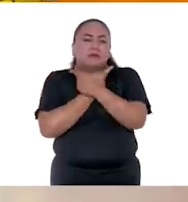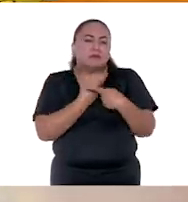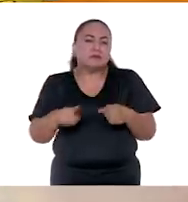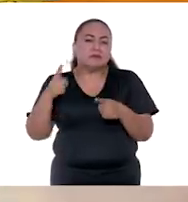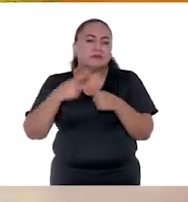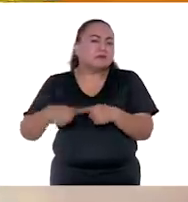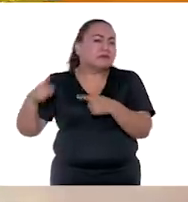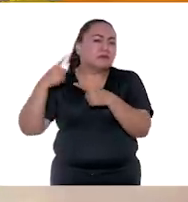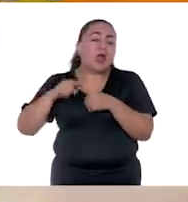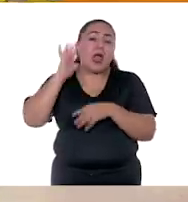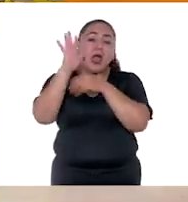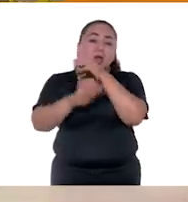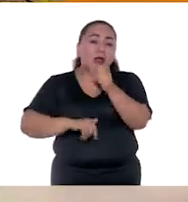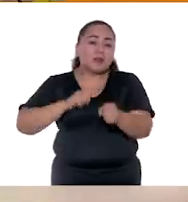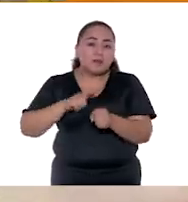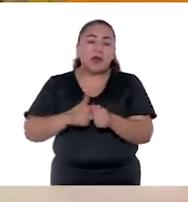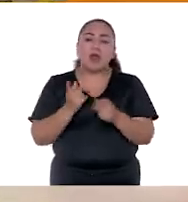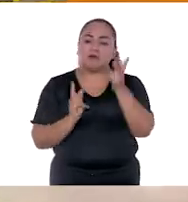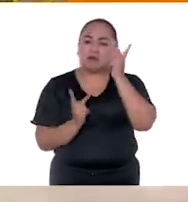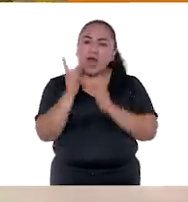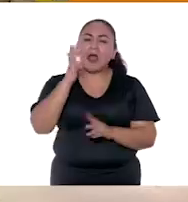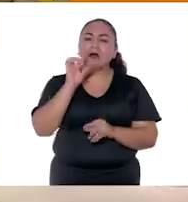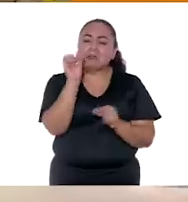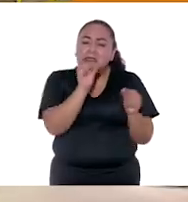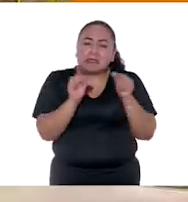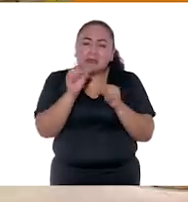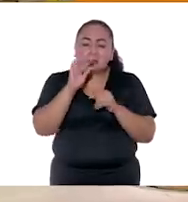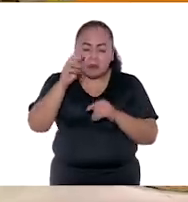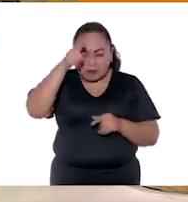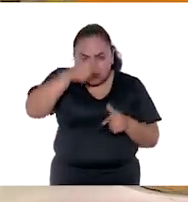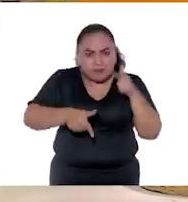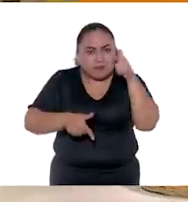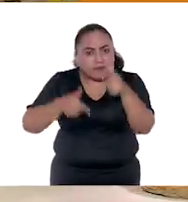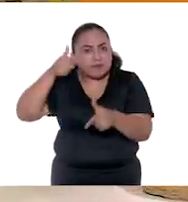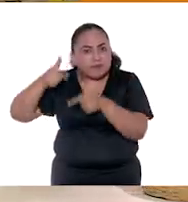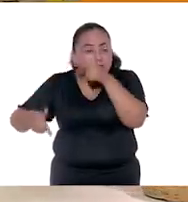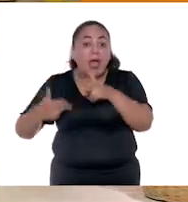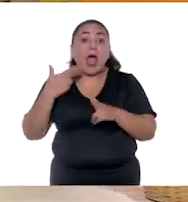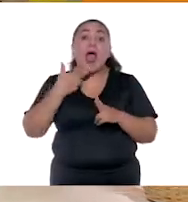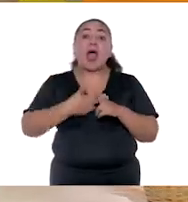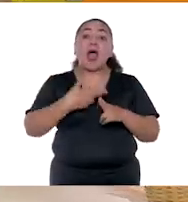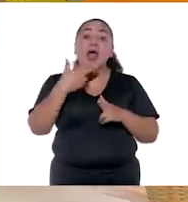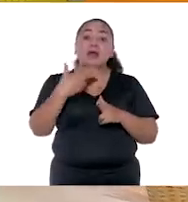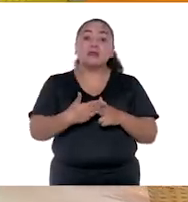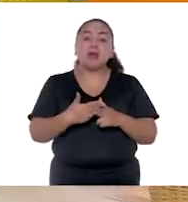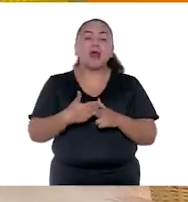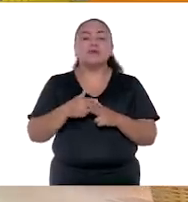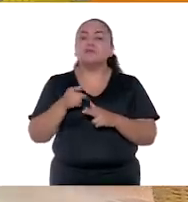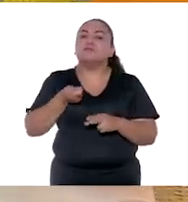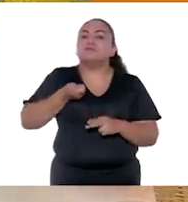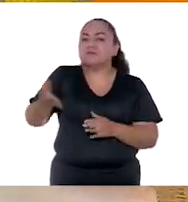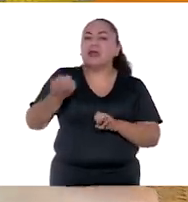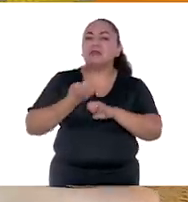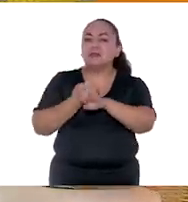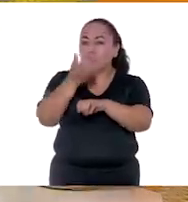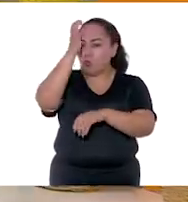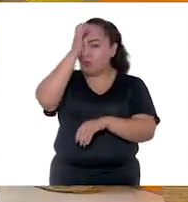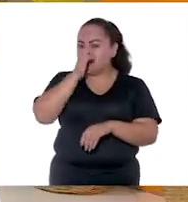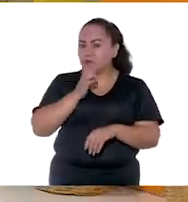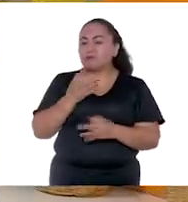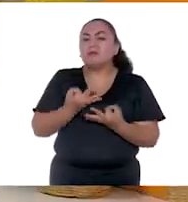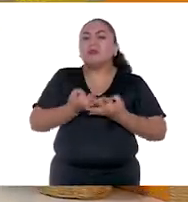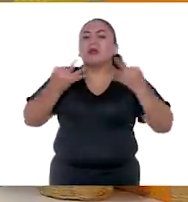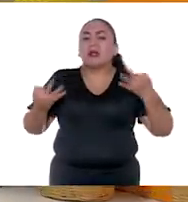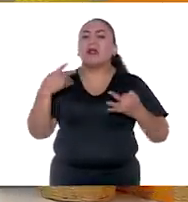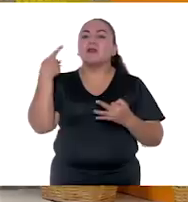los ejemplares de animales, plantas e insectos que se han encontrado, que incluso se decretó al estado Coahuila,